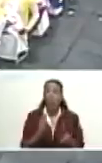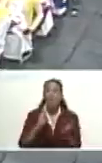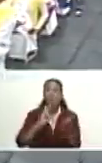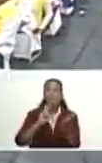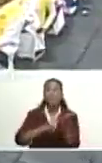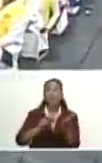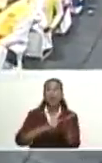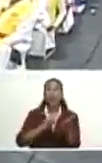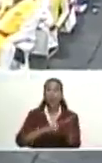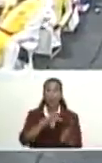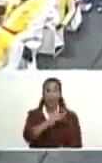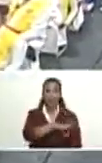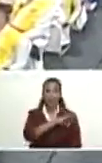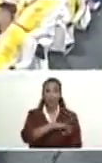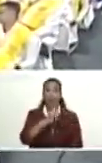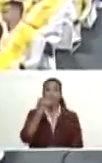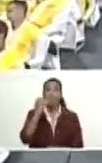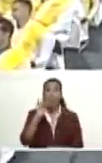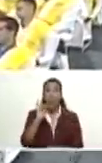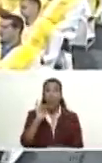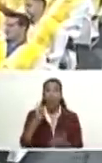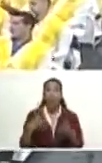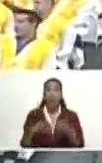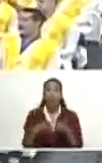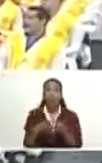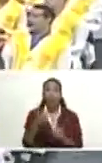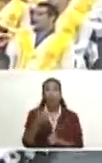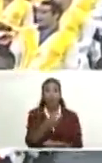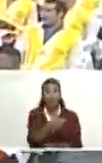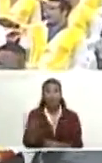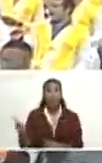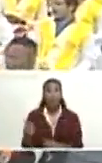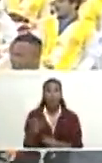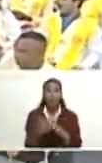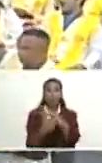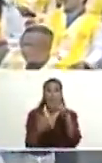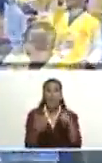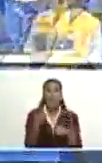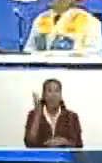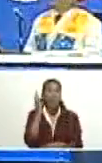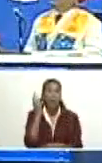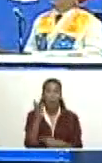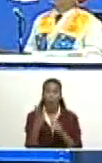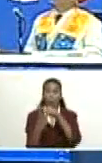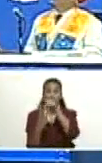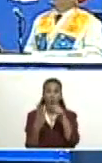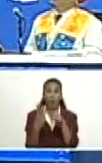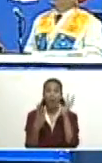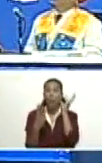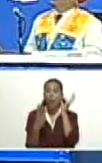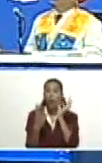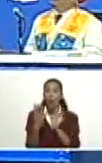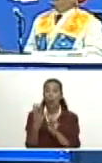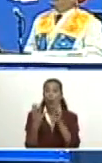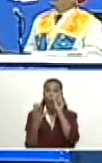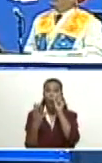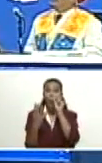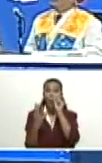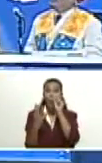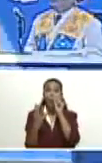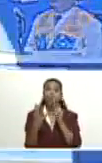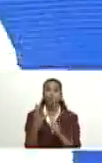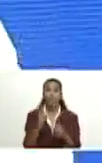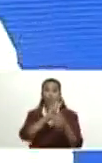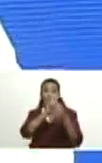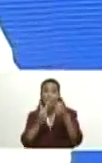Social. Aquí tengo un buen equipo de 3 mujeres y un hombre. La vicepresidenta de Gobierno